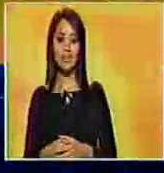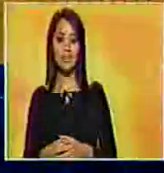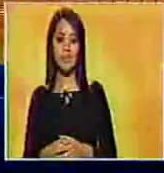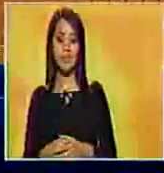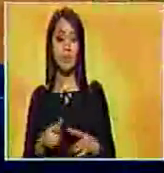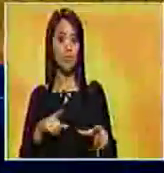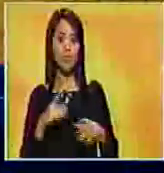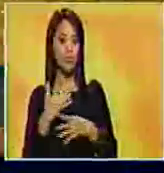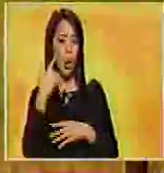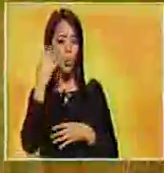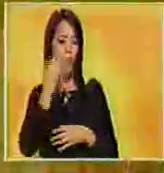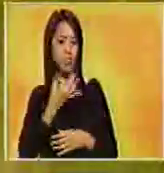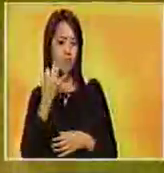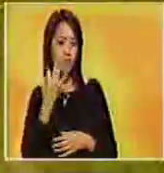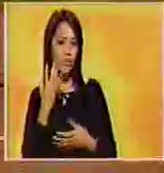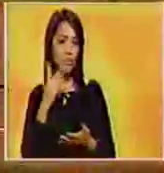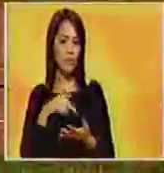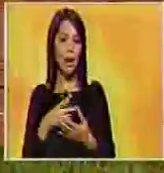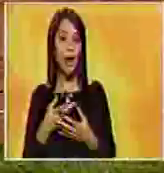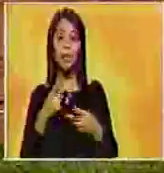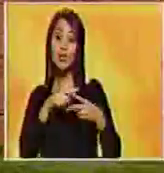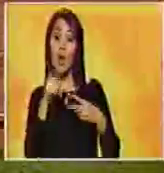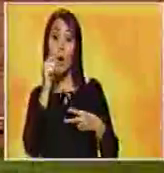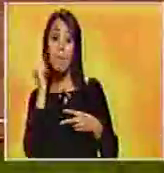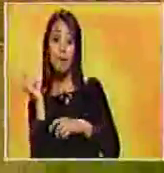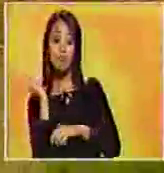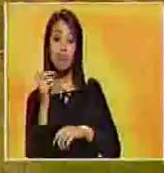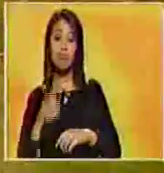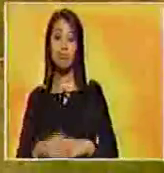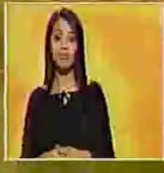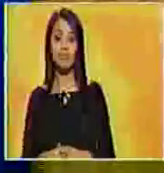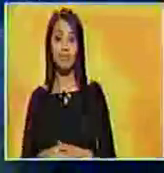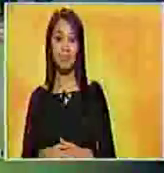bengalíes aún no confirman a su lanzador.